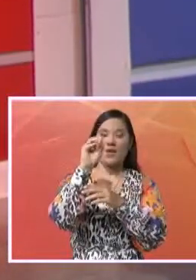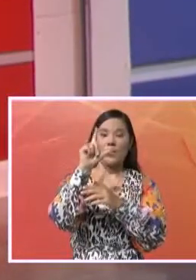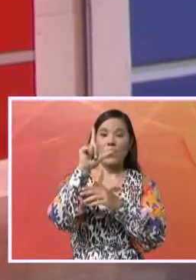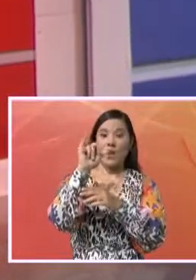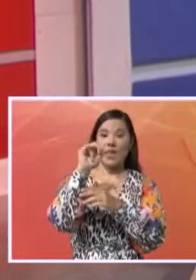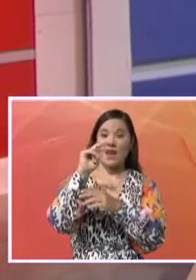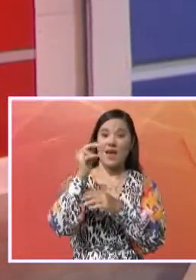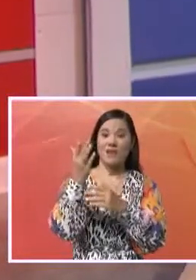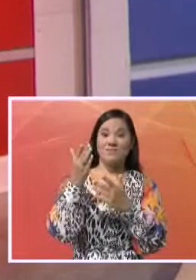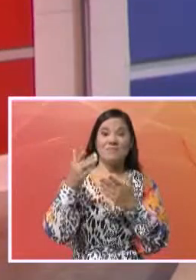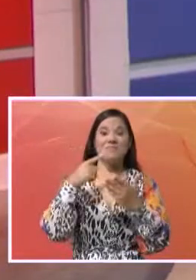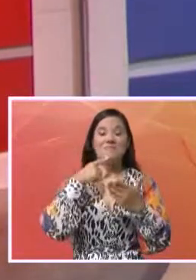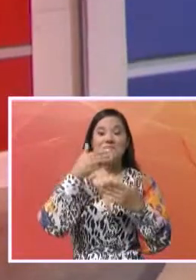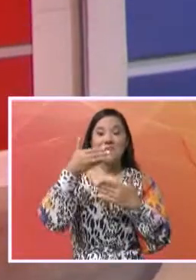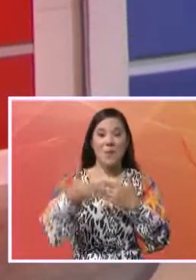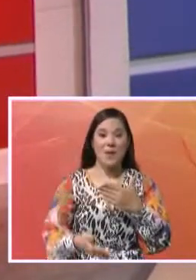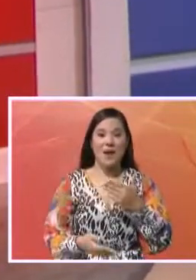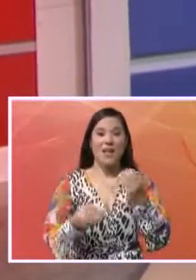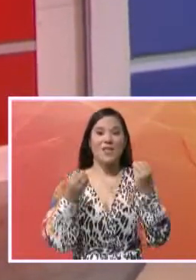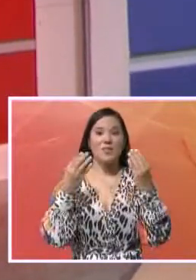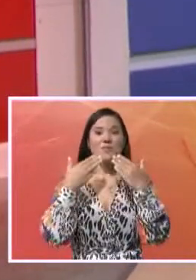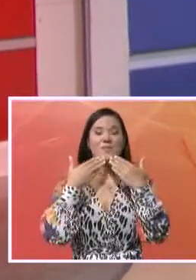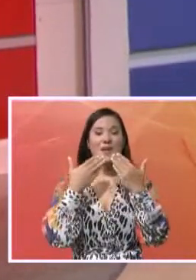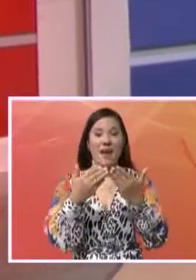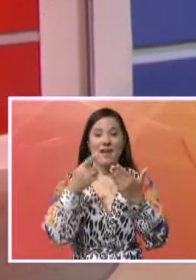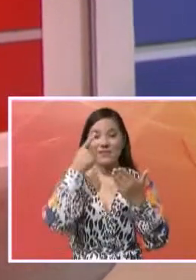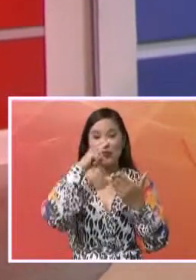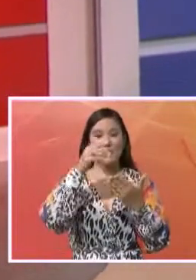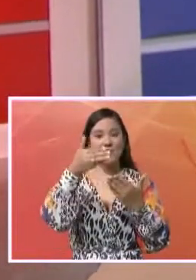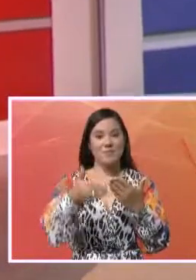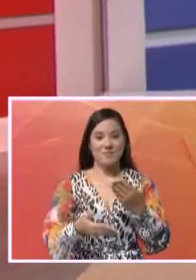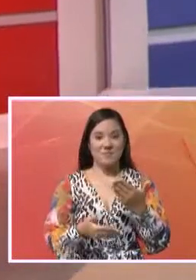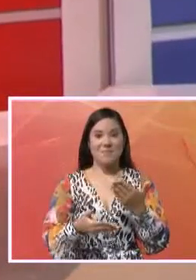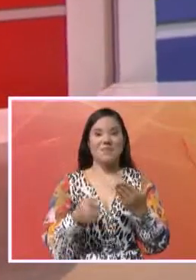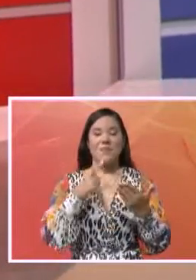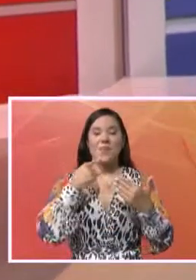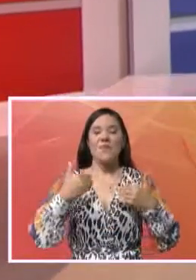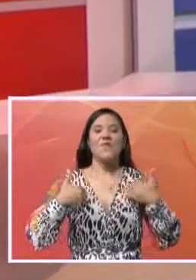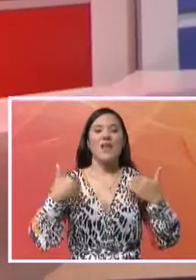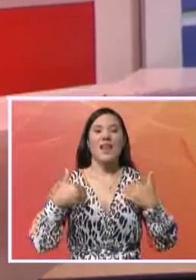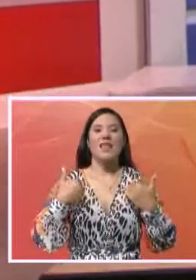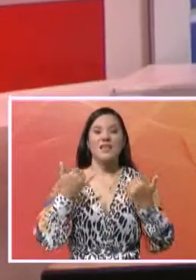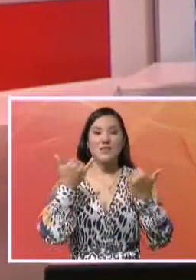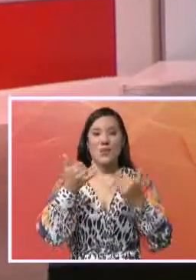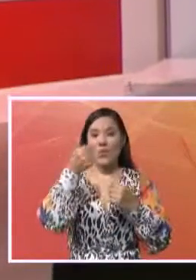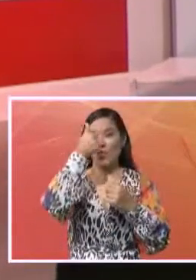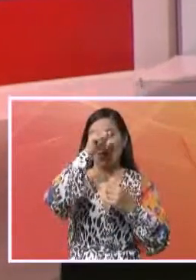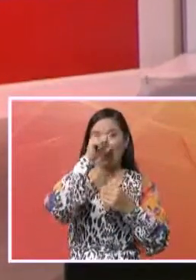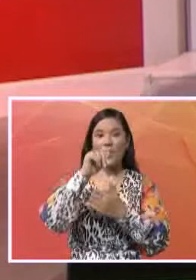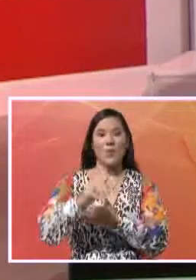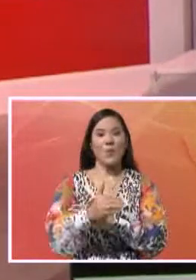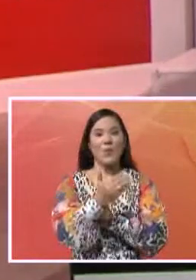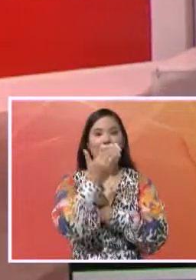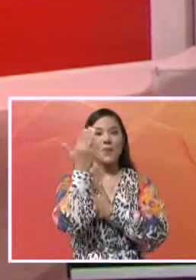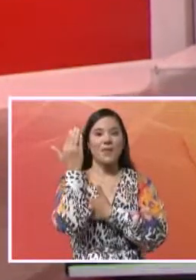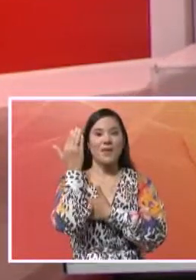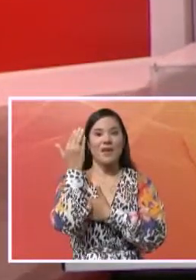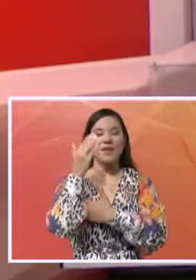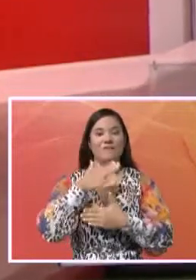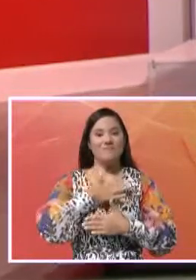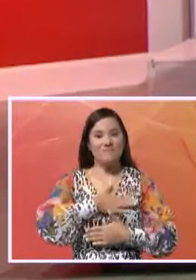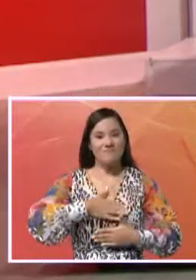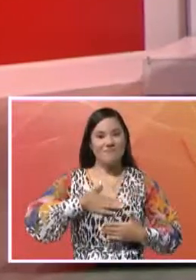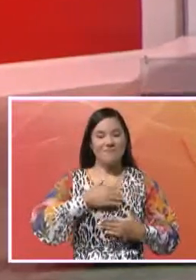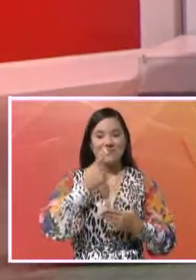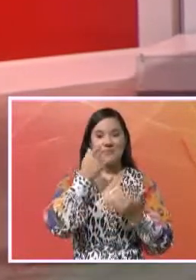gracias amigos gracias muy feliz de estar aquí de que tú estés aquí con nosotros en este domingo por la mañana y que hayas sacado este